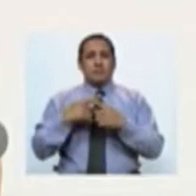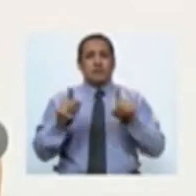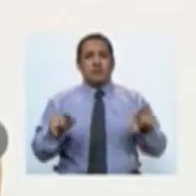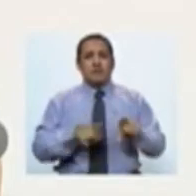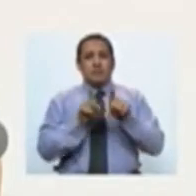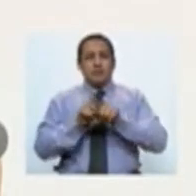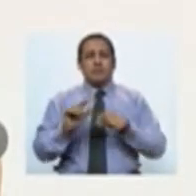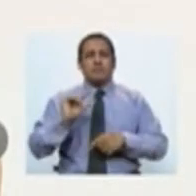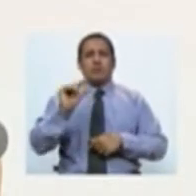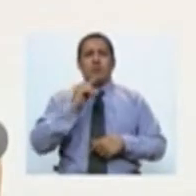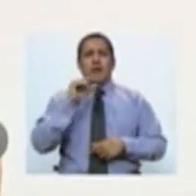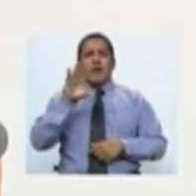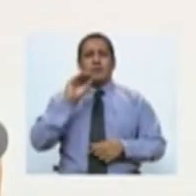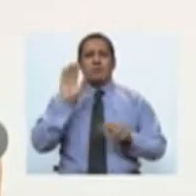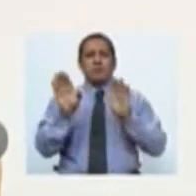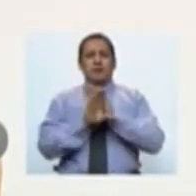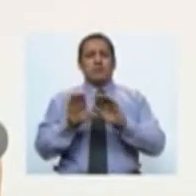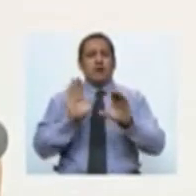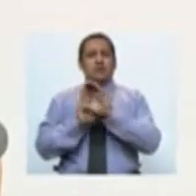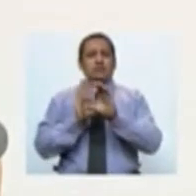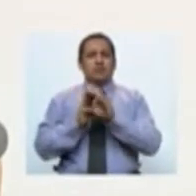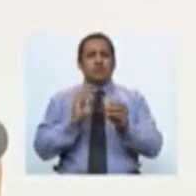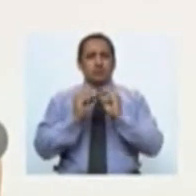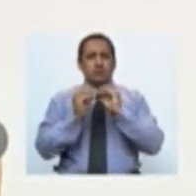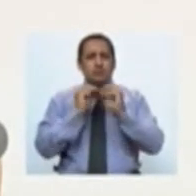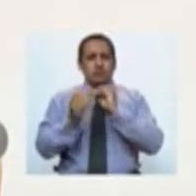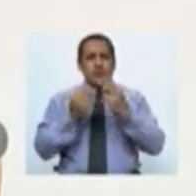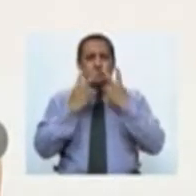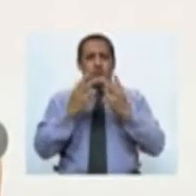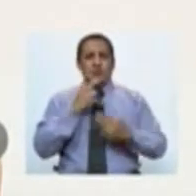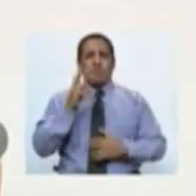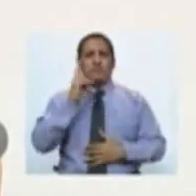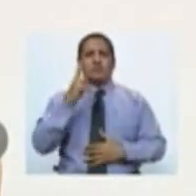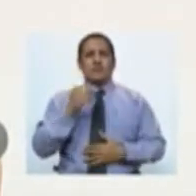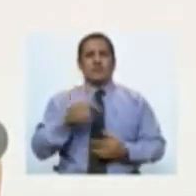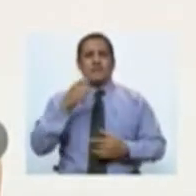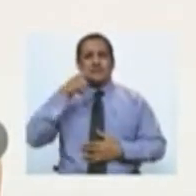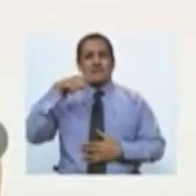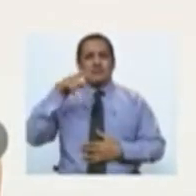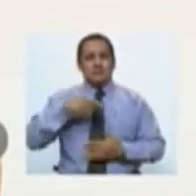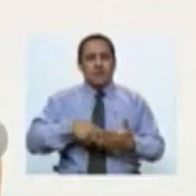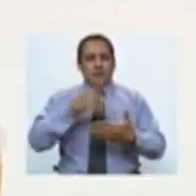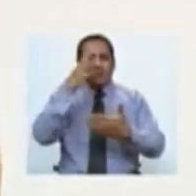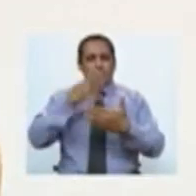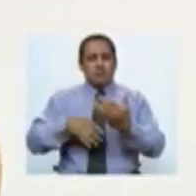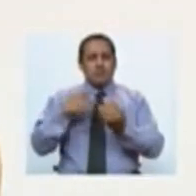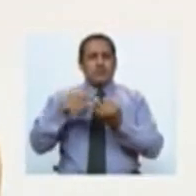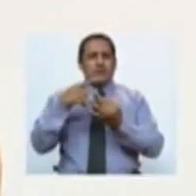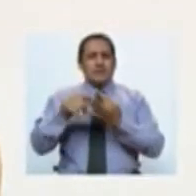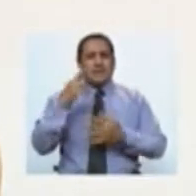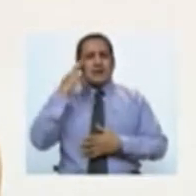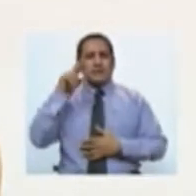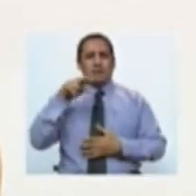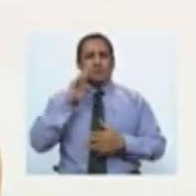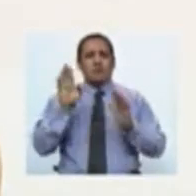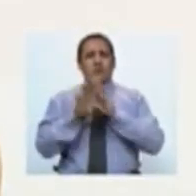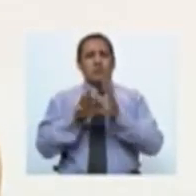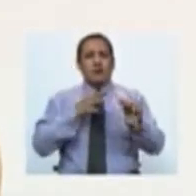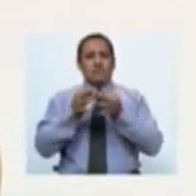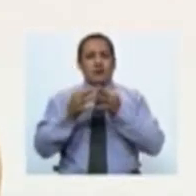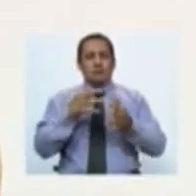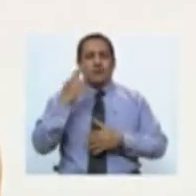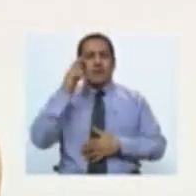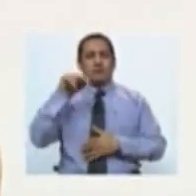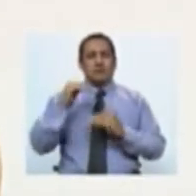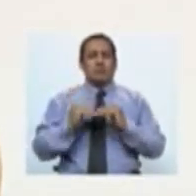pero que sobre el cual poco se dice que la Constitución establece que para los maestros debe haber una evaluación, entre otras razones. A ver. Y es que aquí